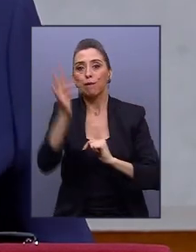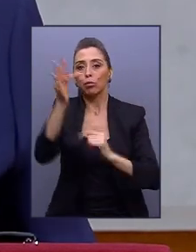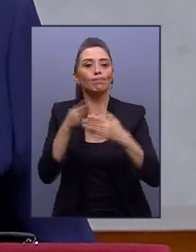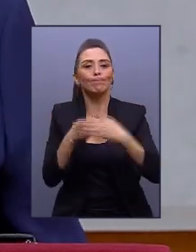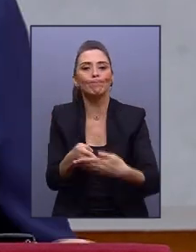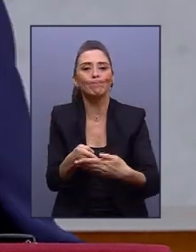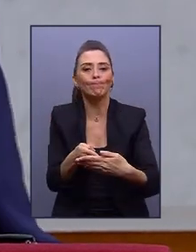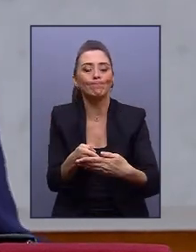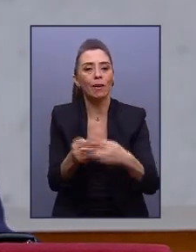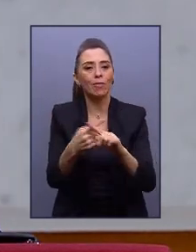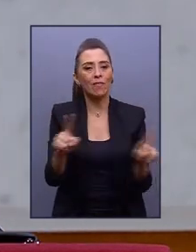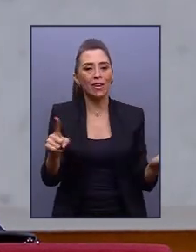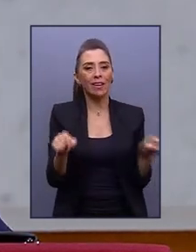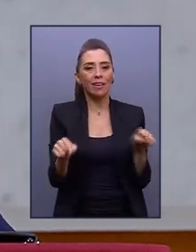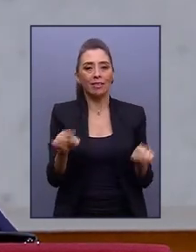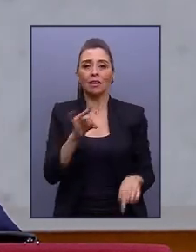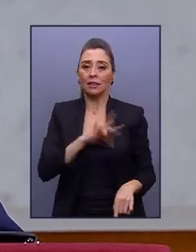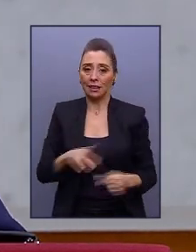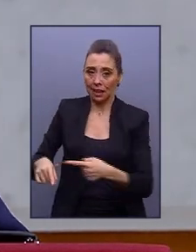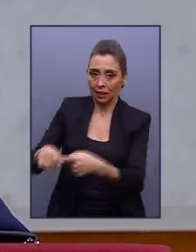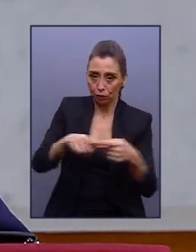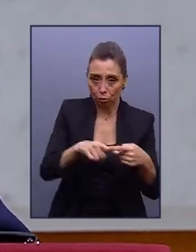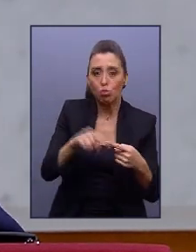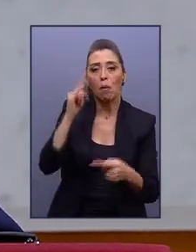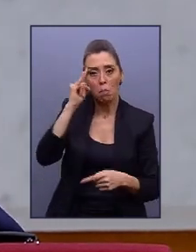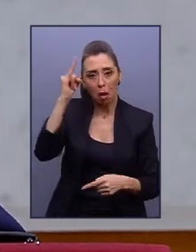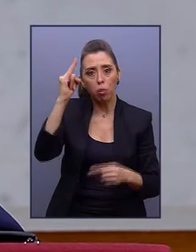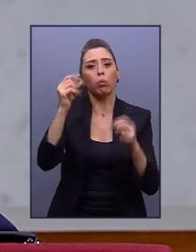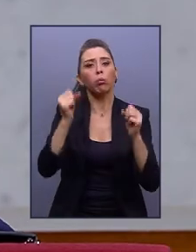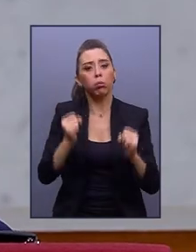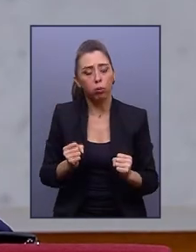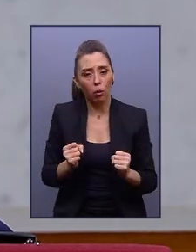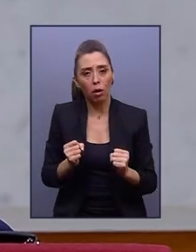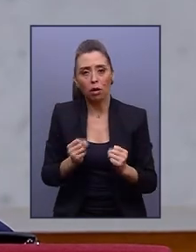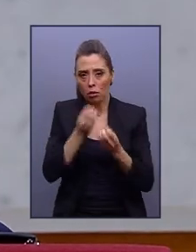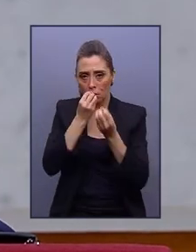futuro. Hemos aprendido que Chile es una sociedad madura, capaz